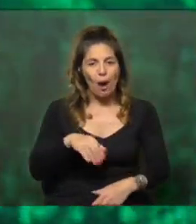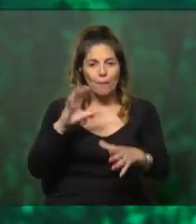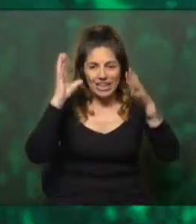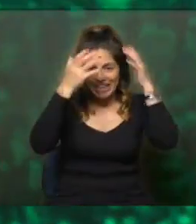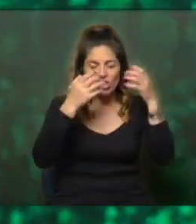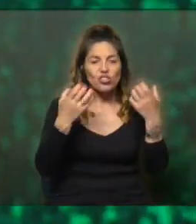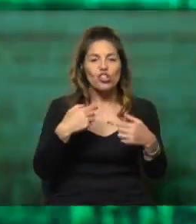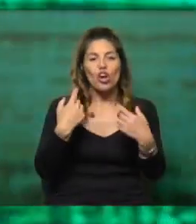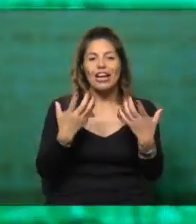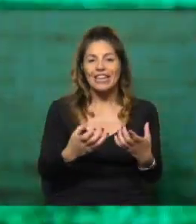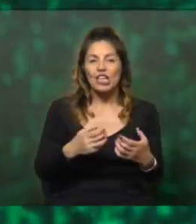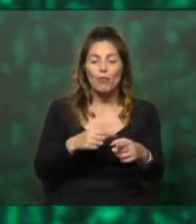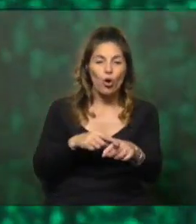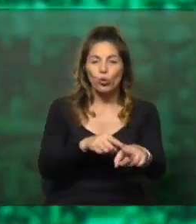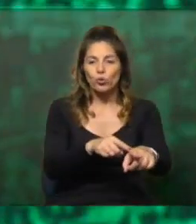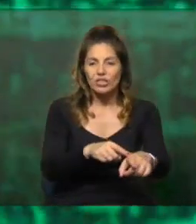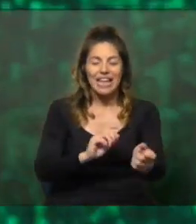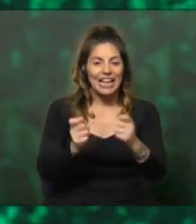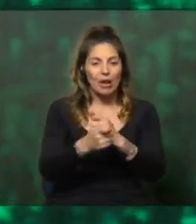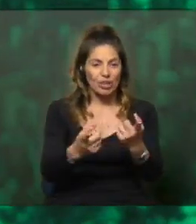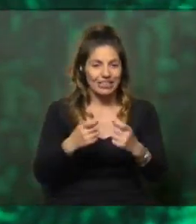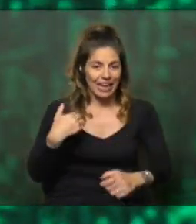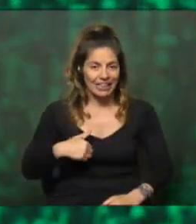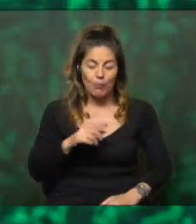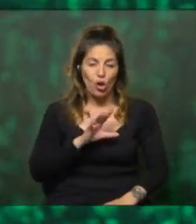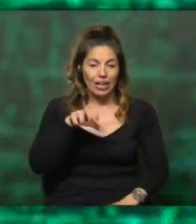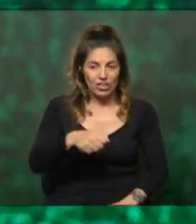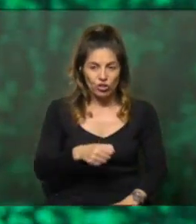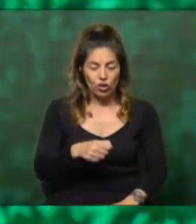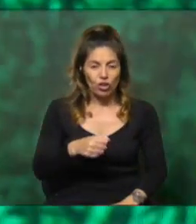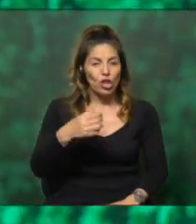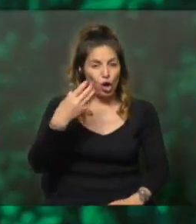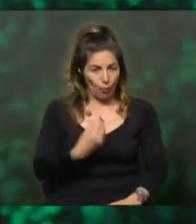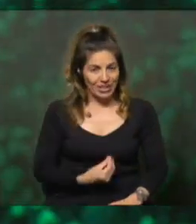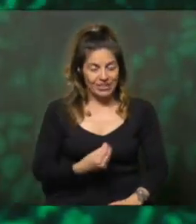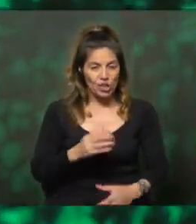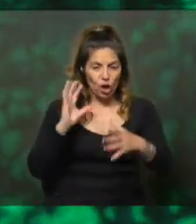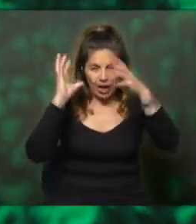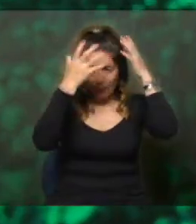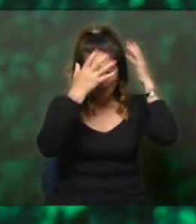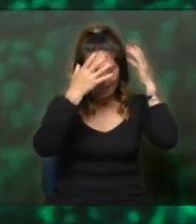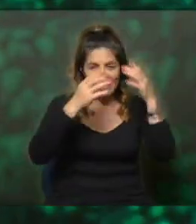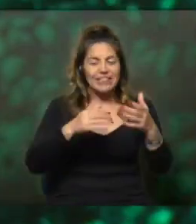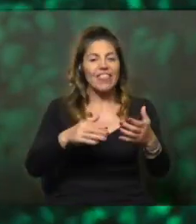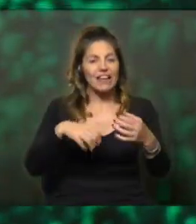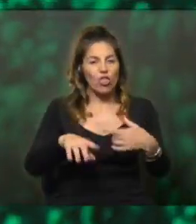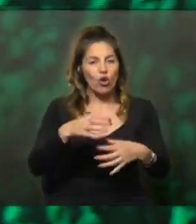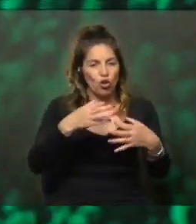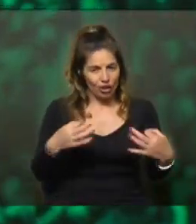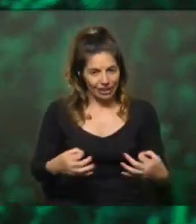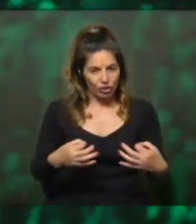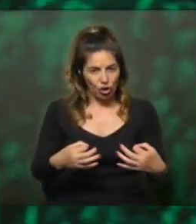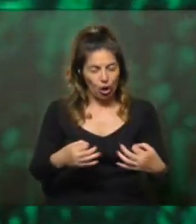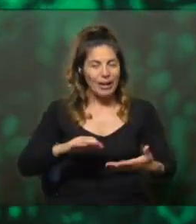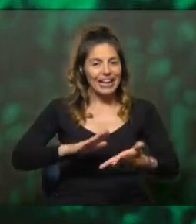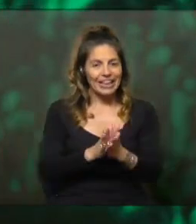Argentina pero no nos alcanzó estoy convencido de que mi ley está del lado correcto comprometido en hacer crecer a la Argentina y en erradicar las mafias